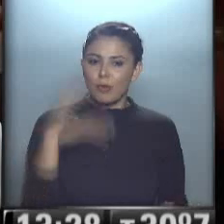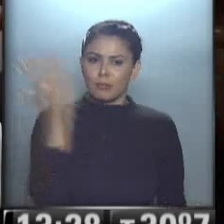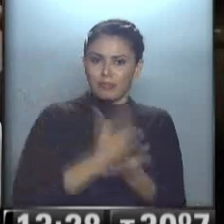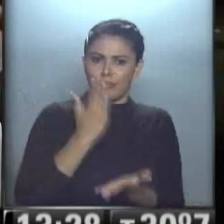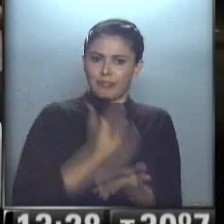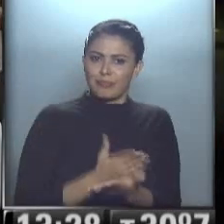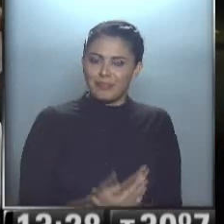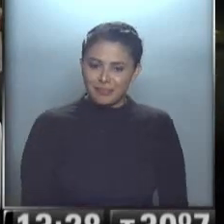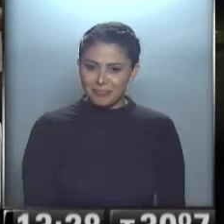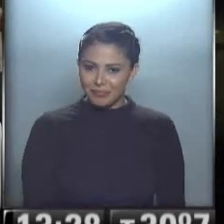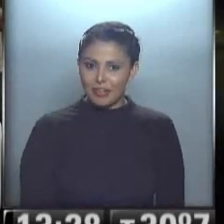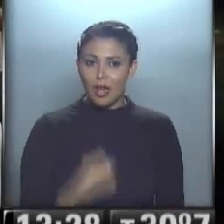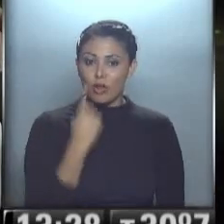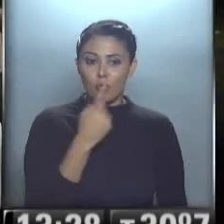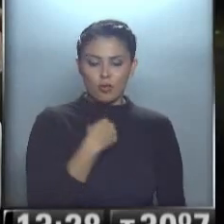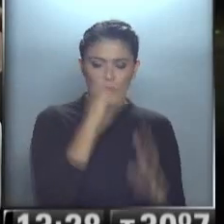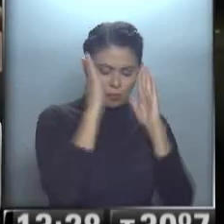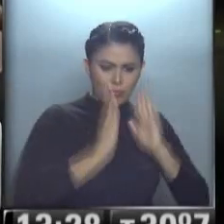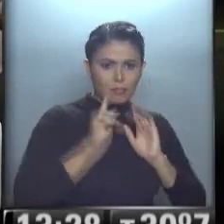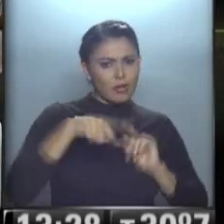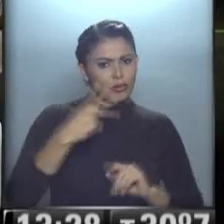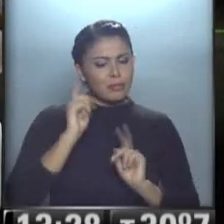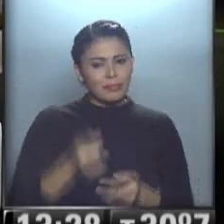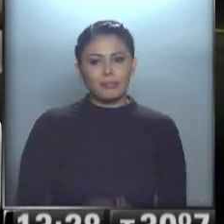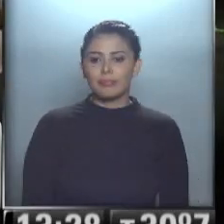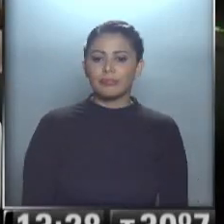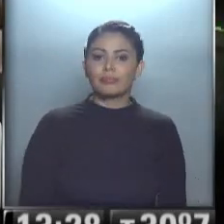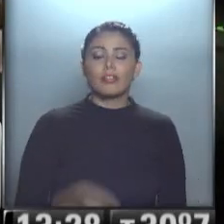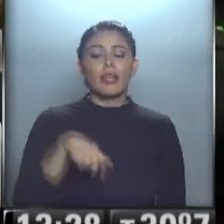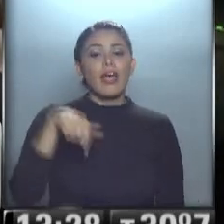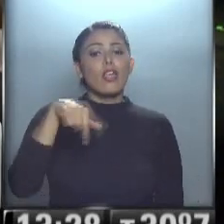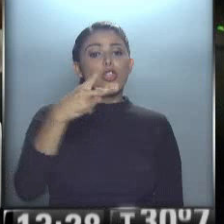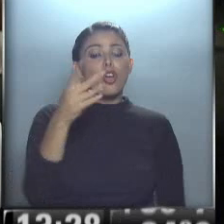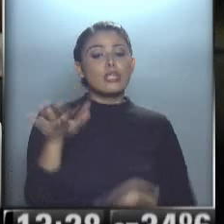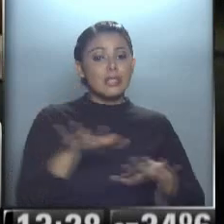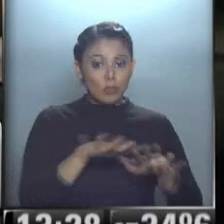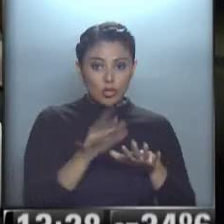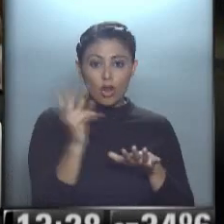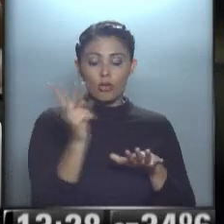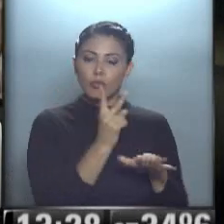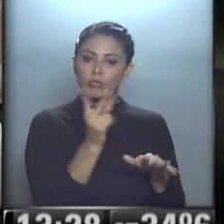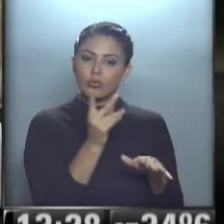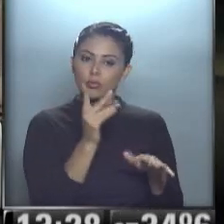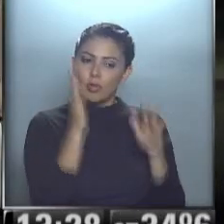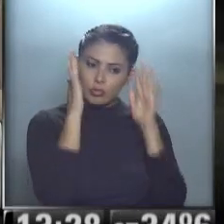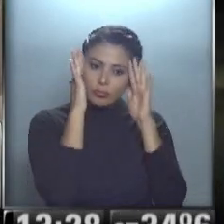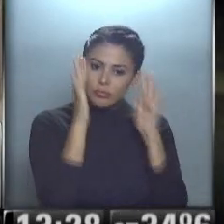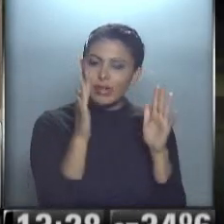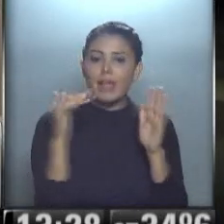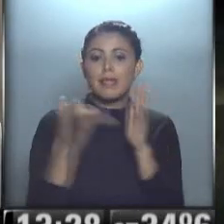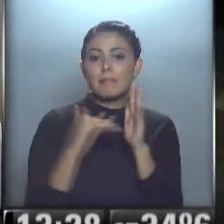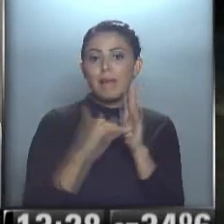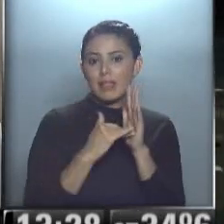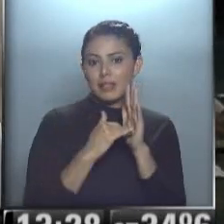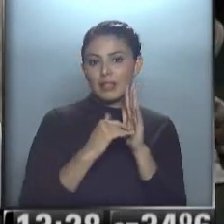exigentes con nosotros, con el otro. Tenemos dos situaciones en las que tenemos un pequeño espacio en el que dependemos